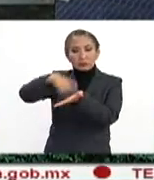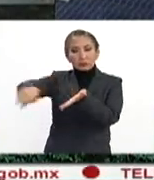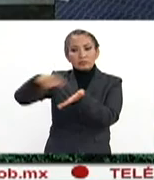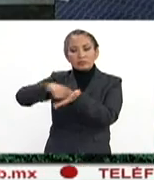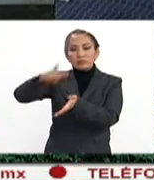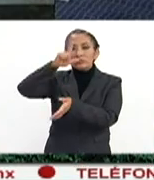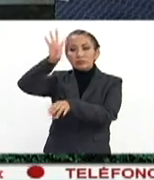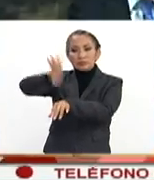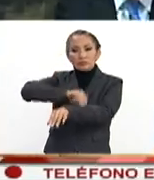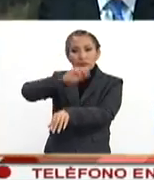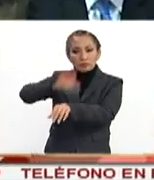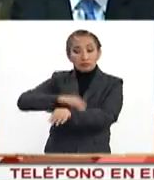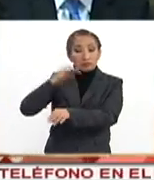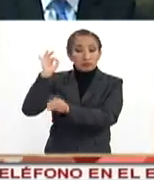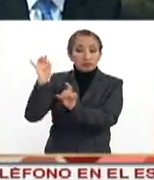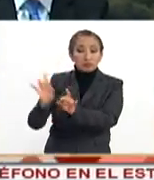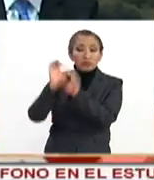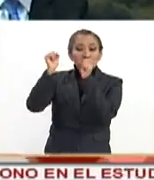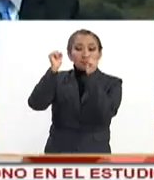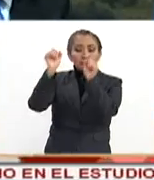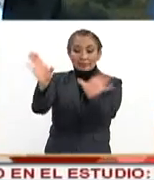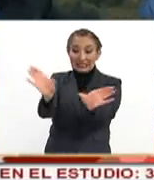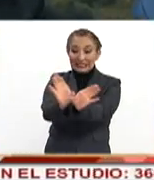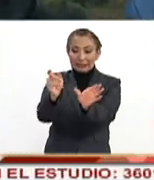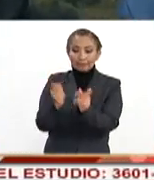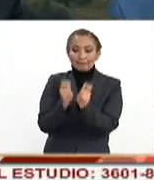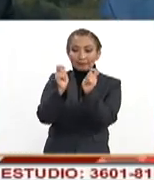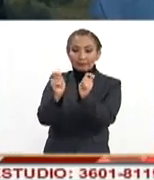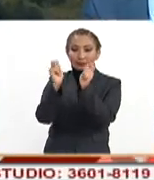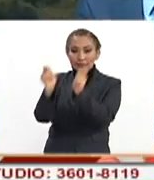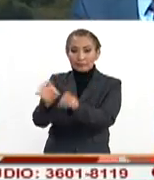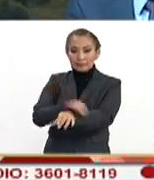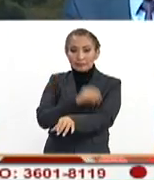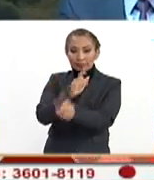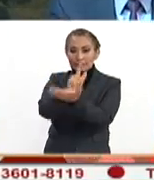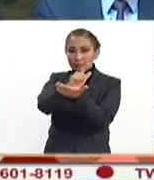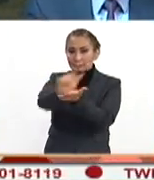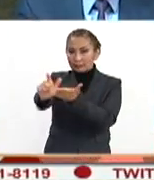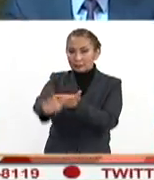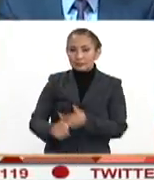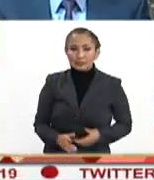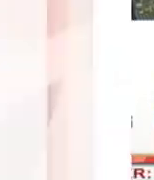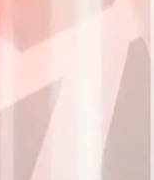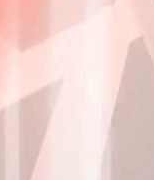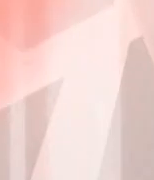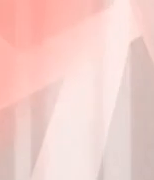energía, potencia y certificados de energías limpias.